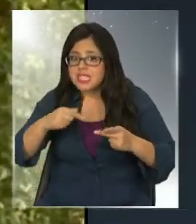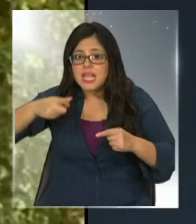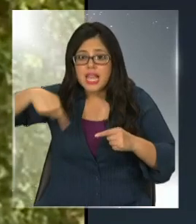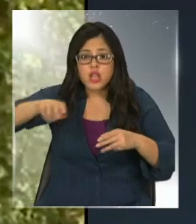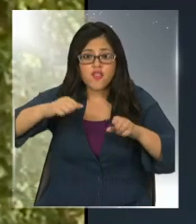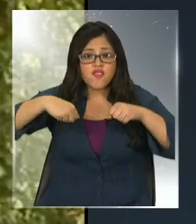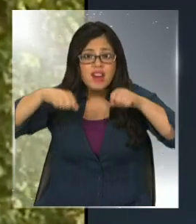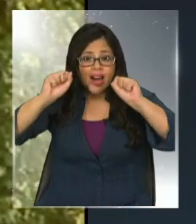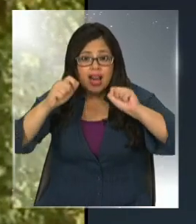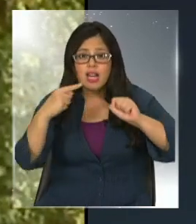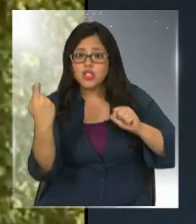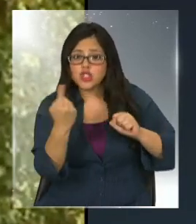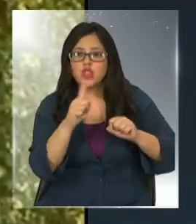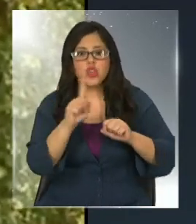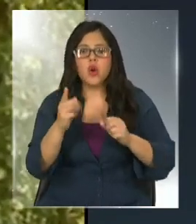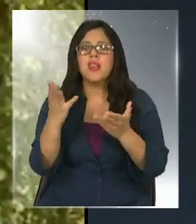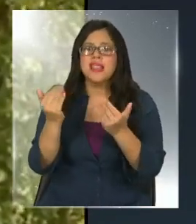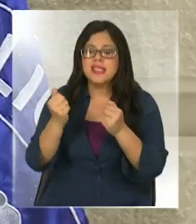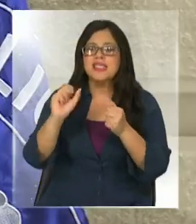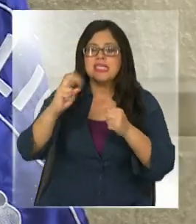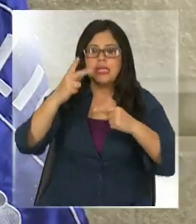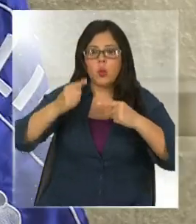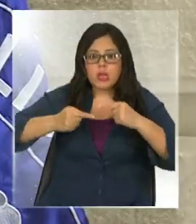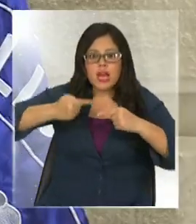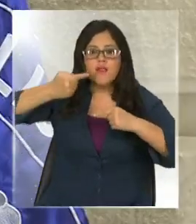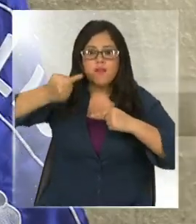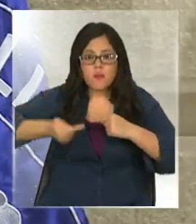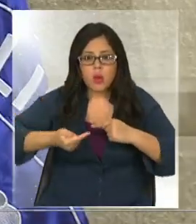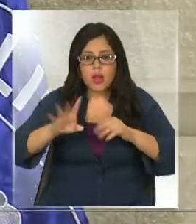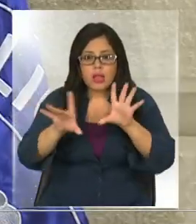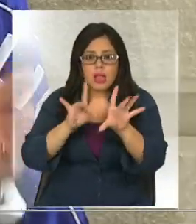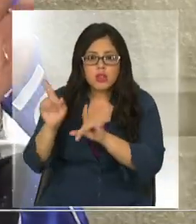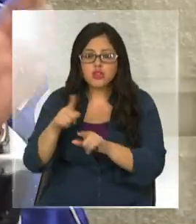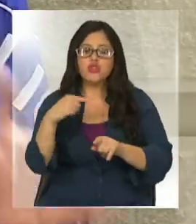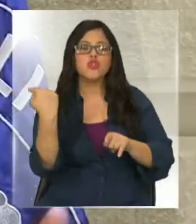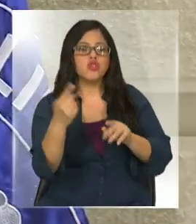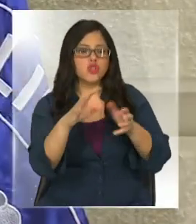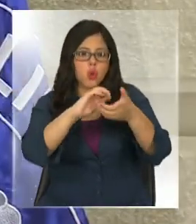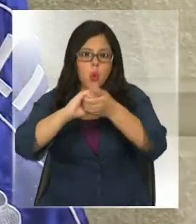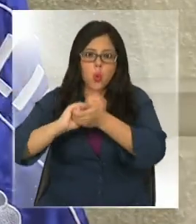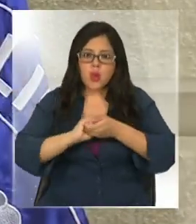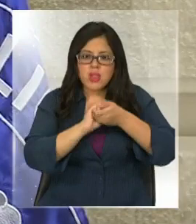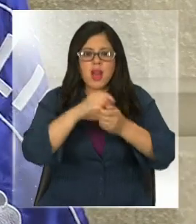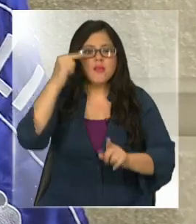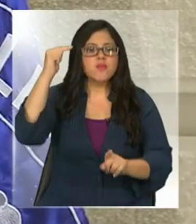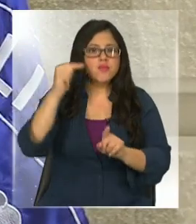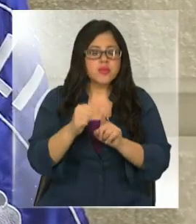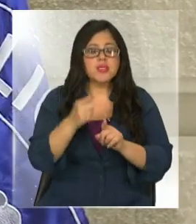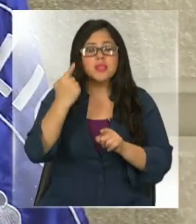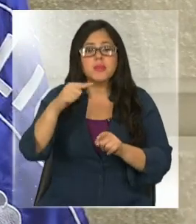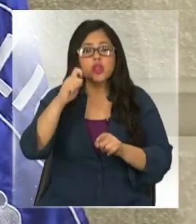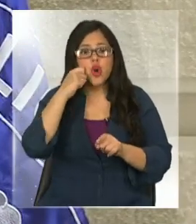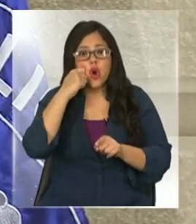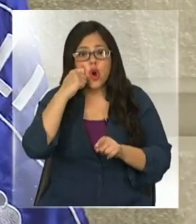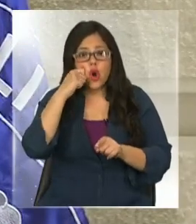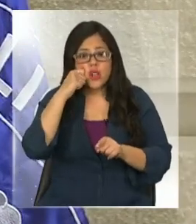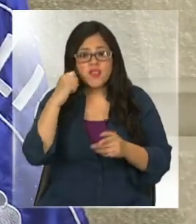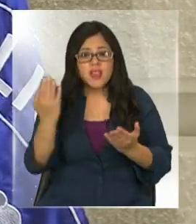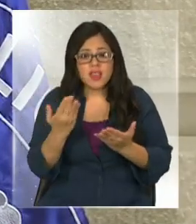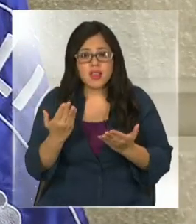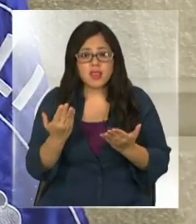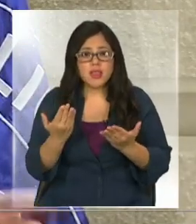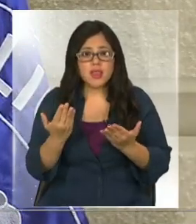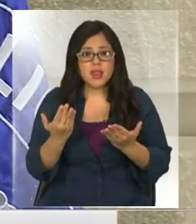solos se necesitan en segunda vuelta nosotros privilegiamos la unidad del sector pero se implica por supuesto